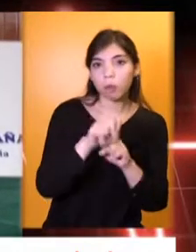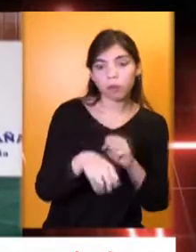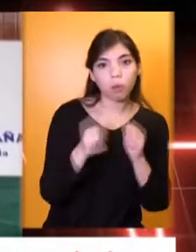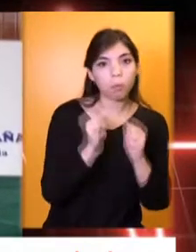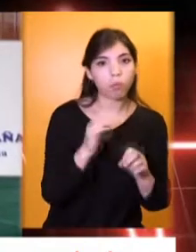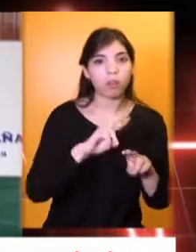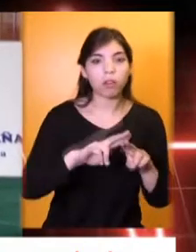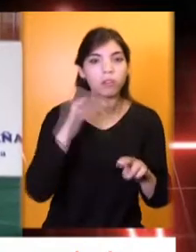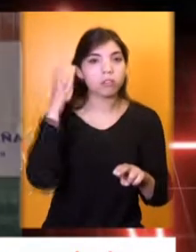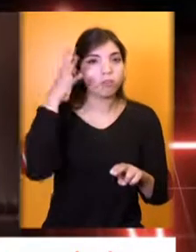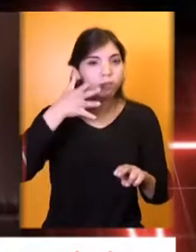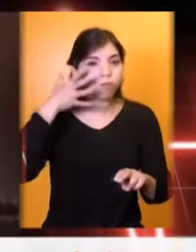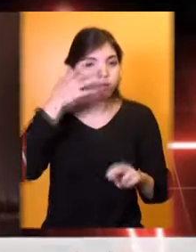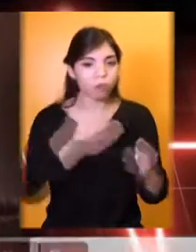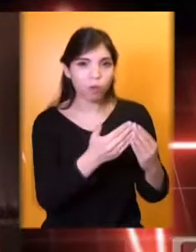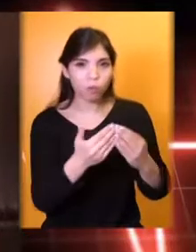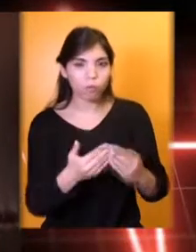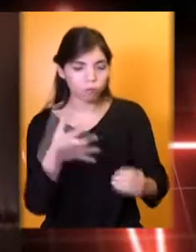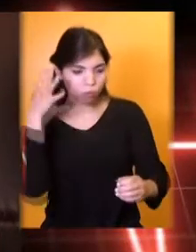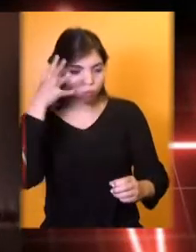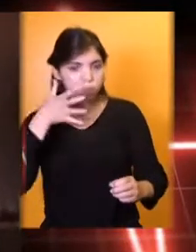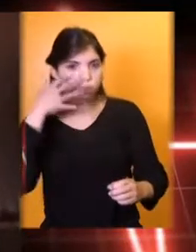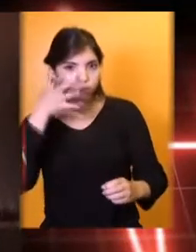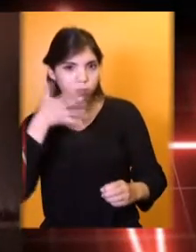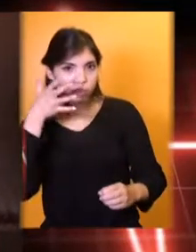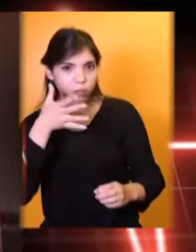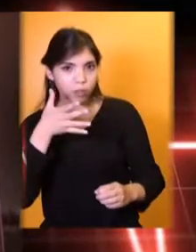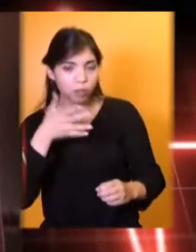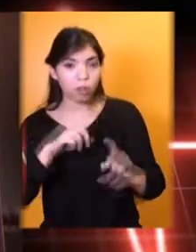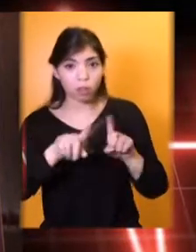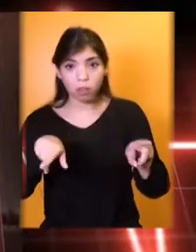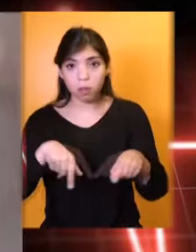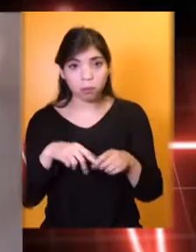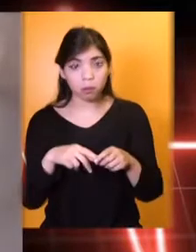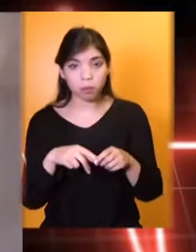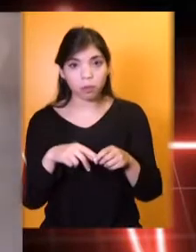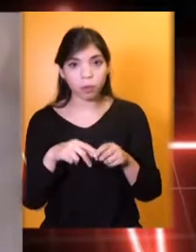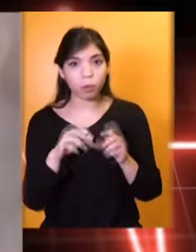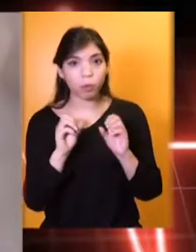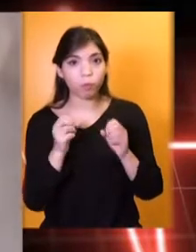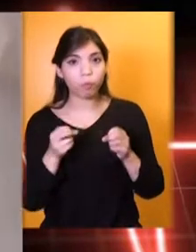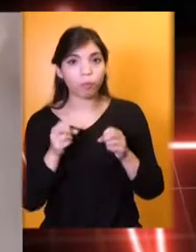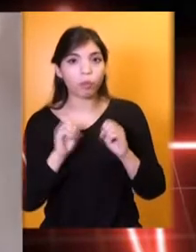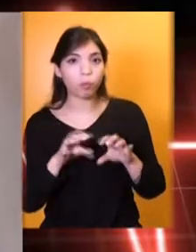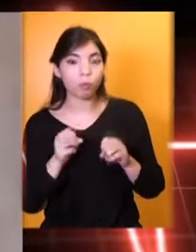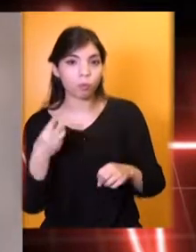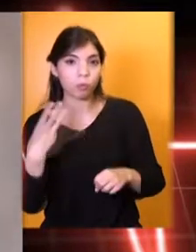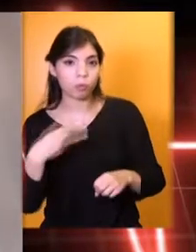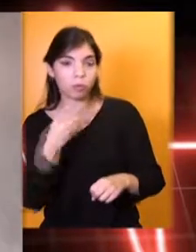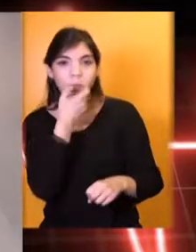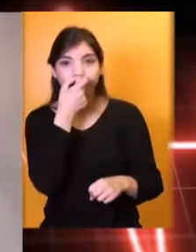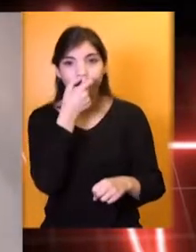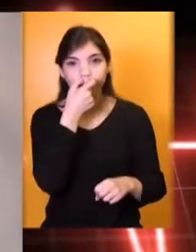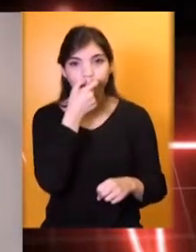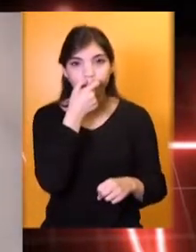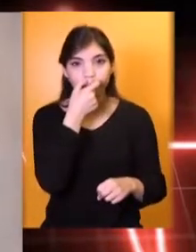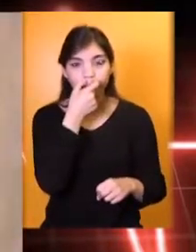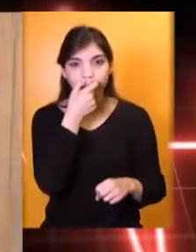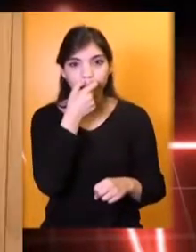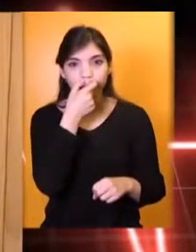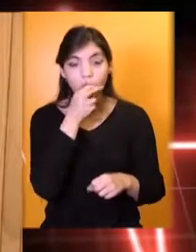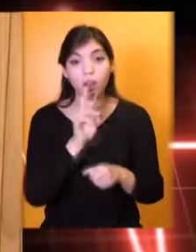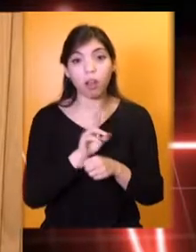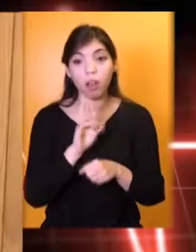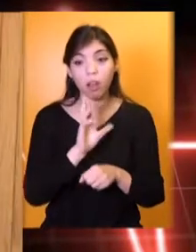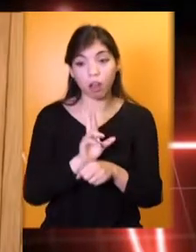dar sus charlas a grupos de alumnos, como lo ocurrido con el Departamento de Educación Municipal de Osorno. Según explicó el abogado que representa a